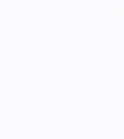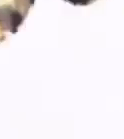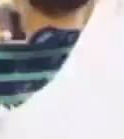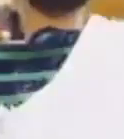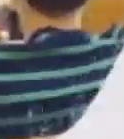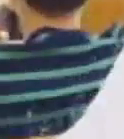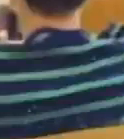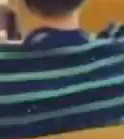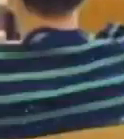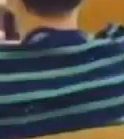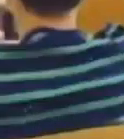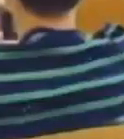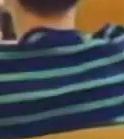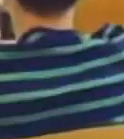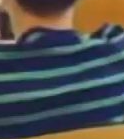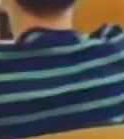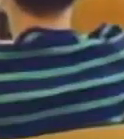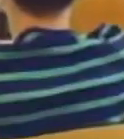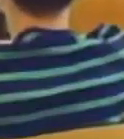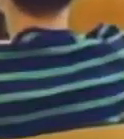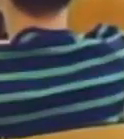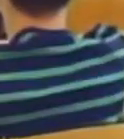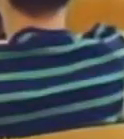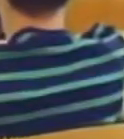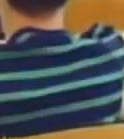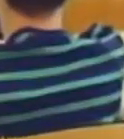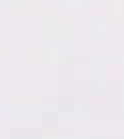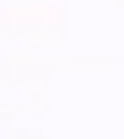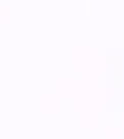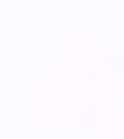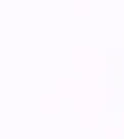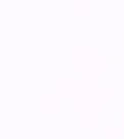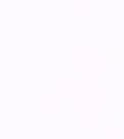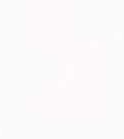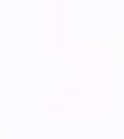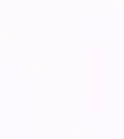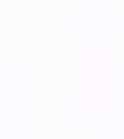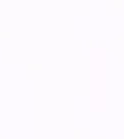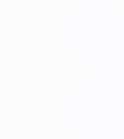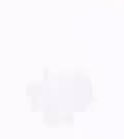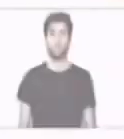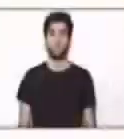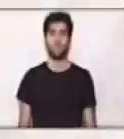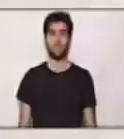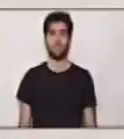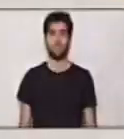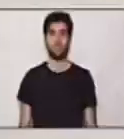A continuación, matemática quinto diversificado.